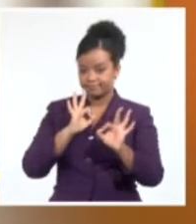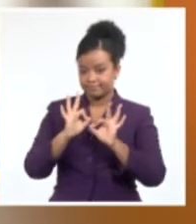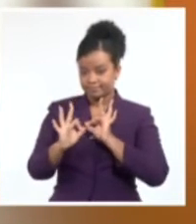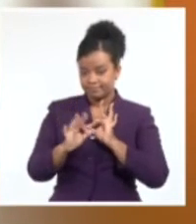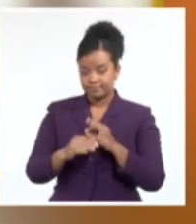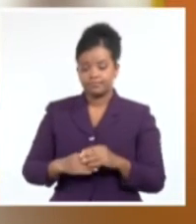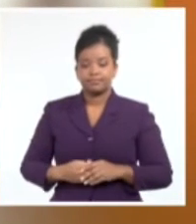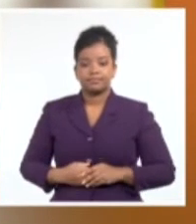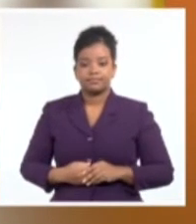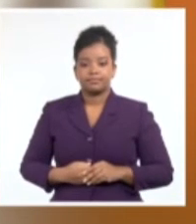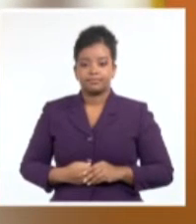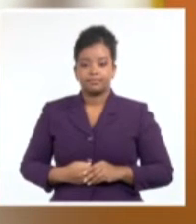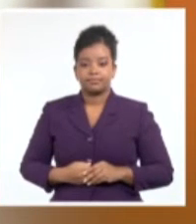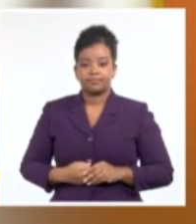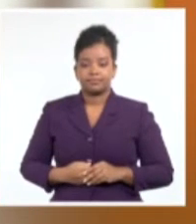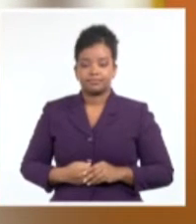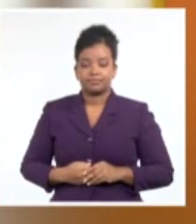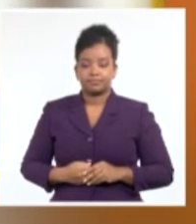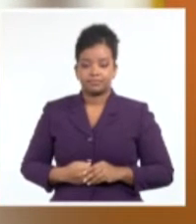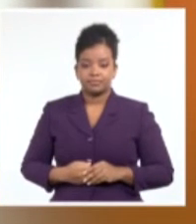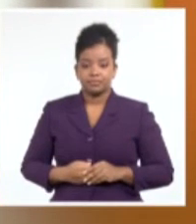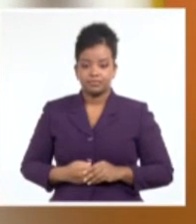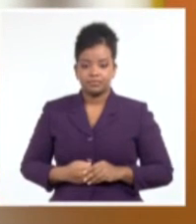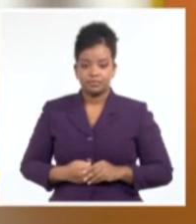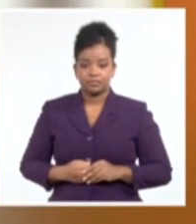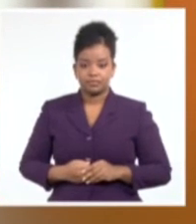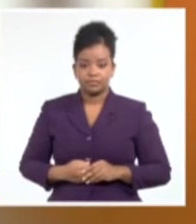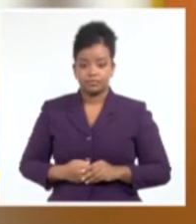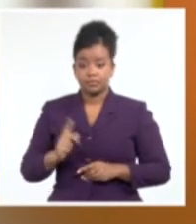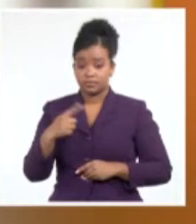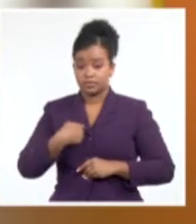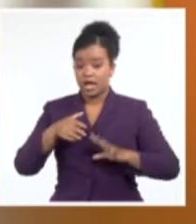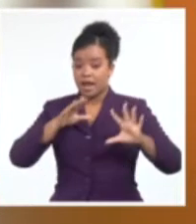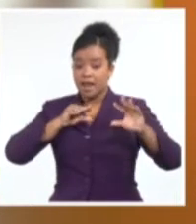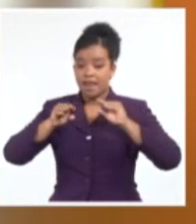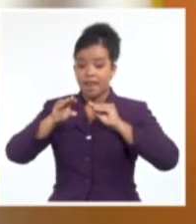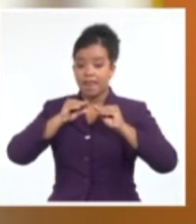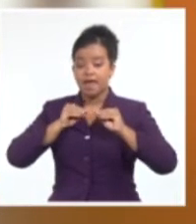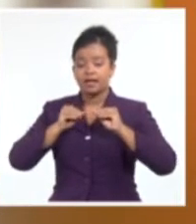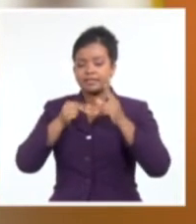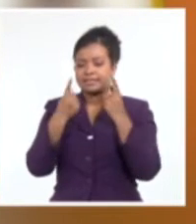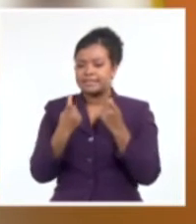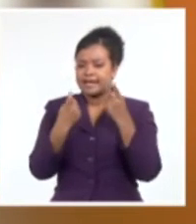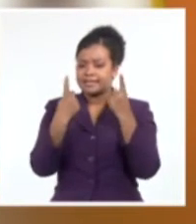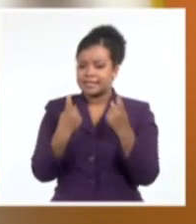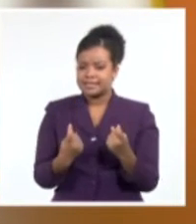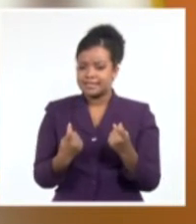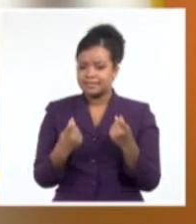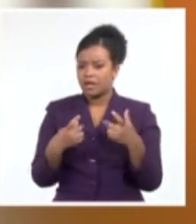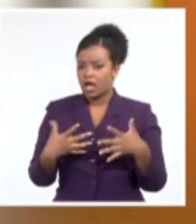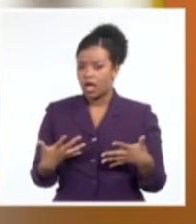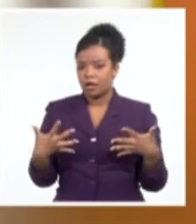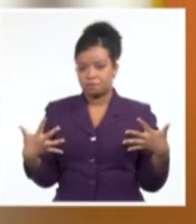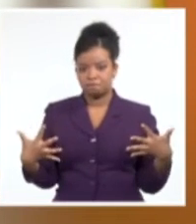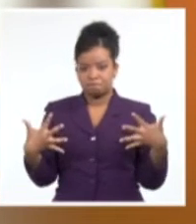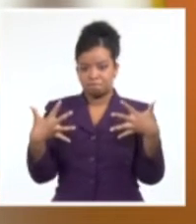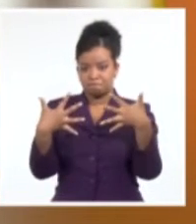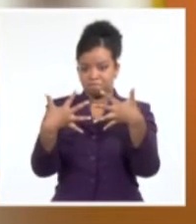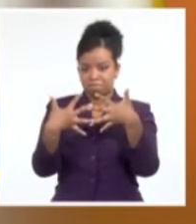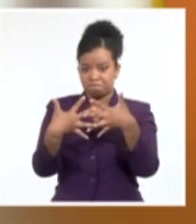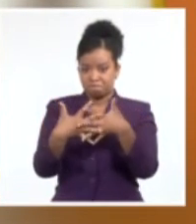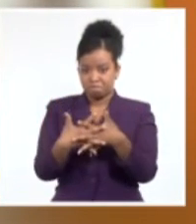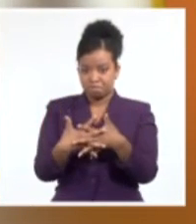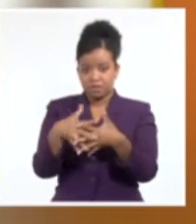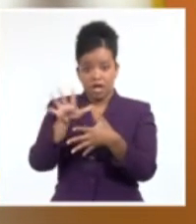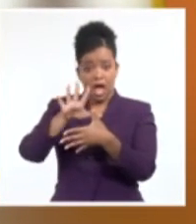Amazónica, Suramericano. Hemos conversado sobre la necesidad de llevar una posición común como América